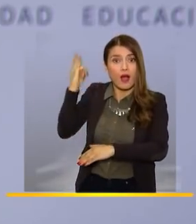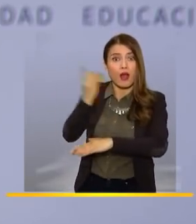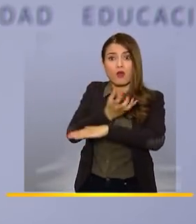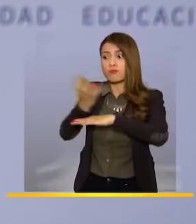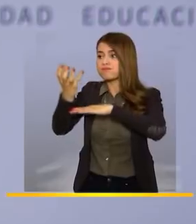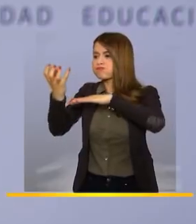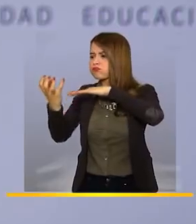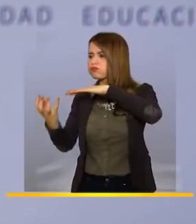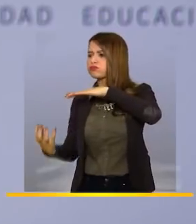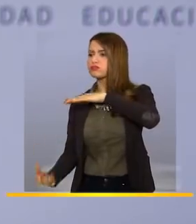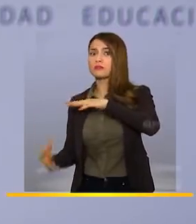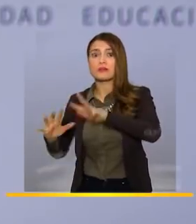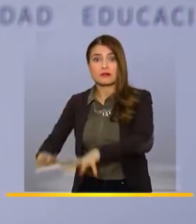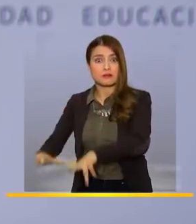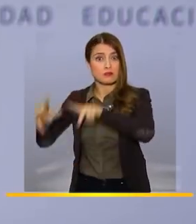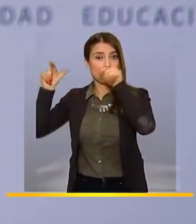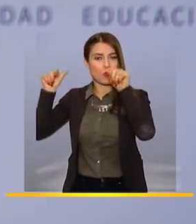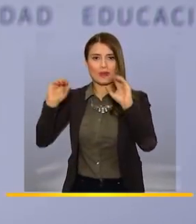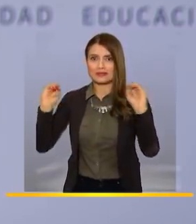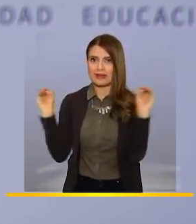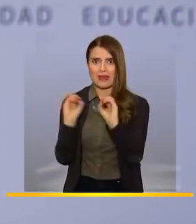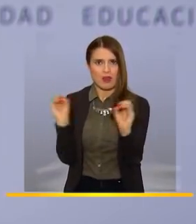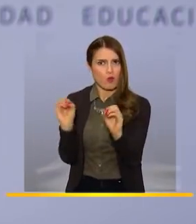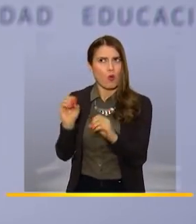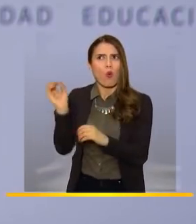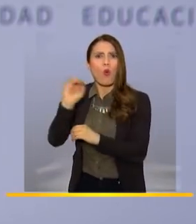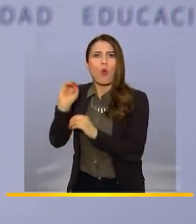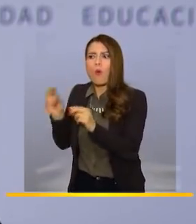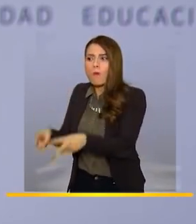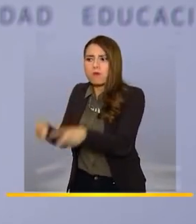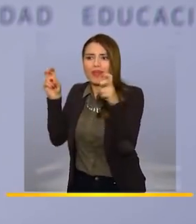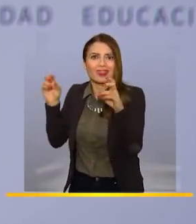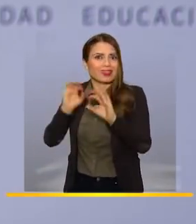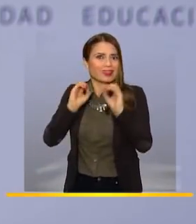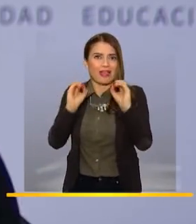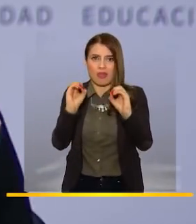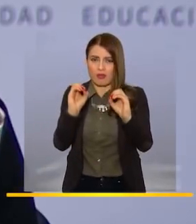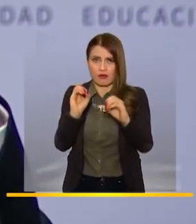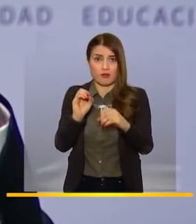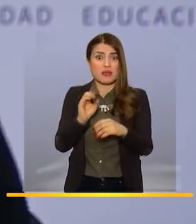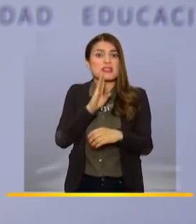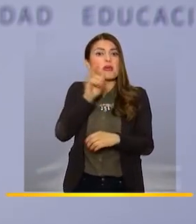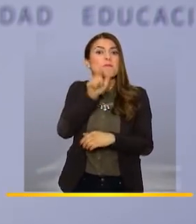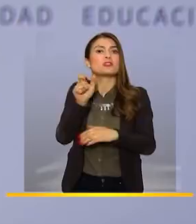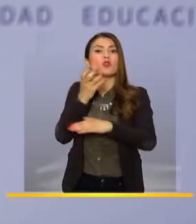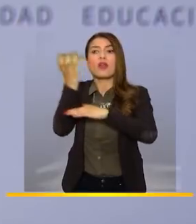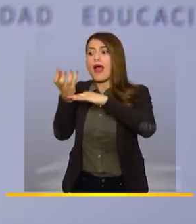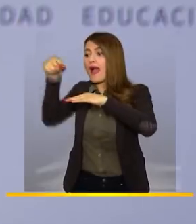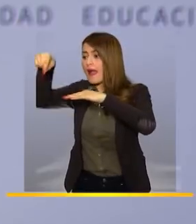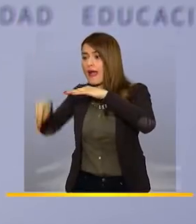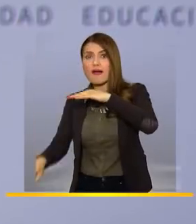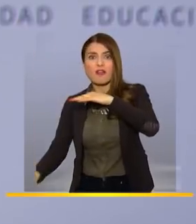y nadie, por ningún medio, ha tenido hasta la fecha acceso a él.